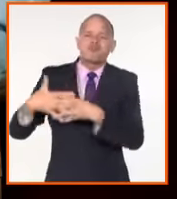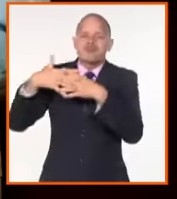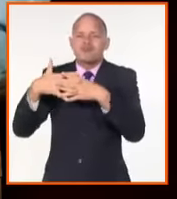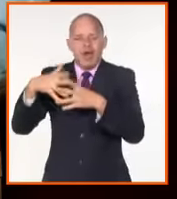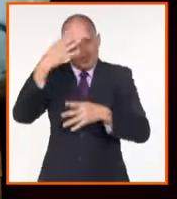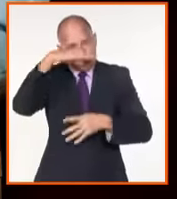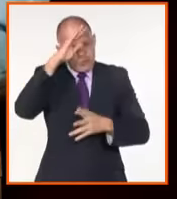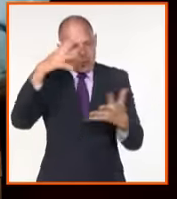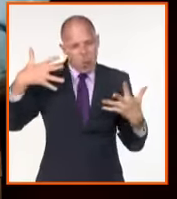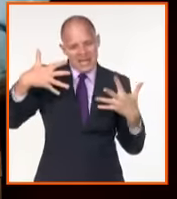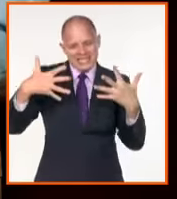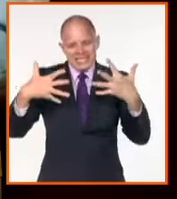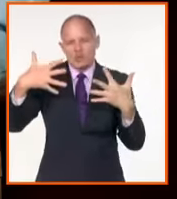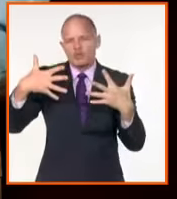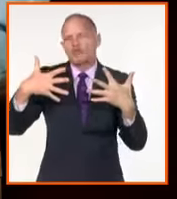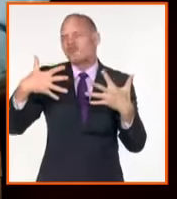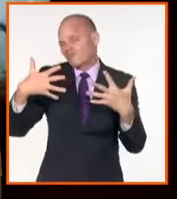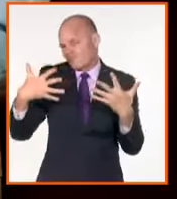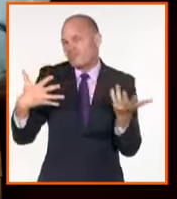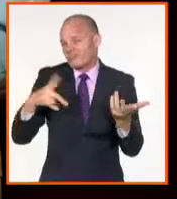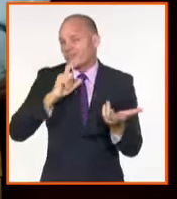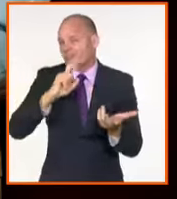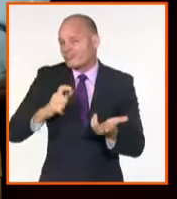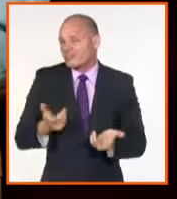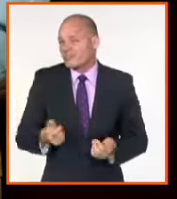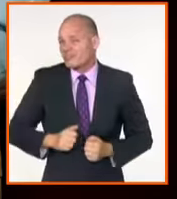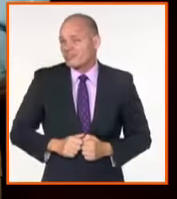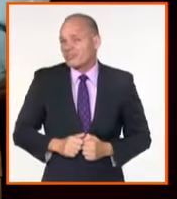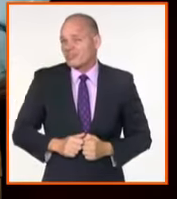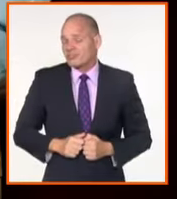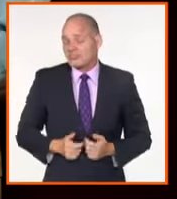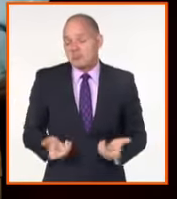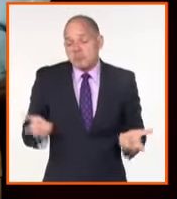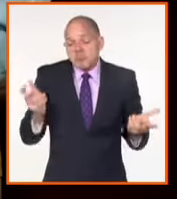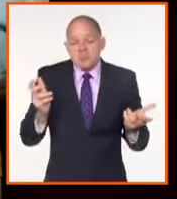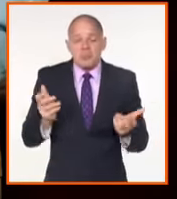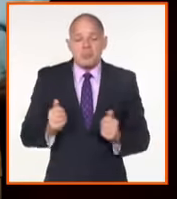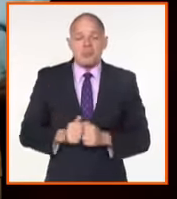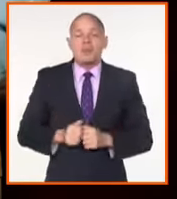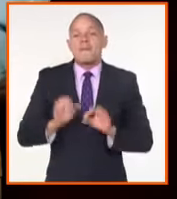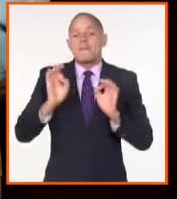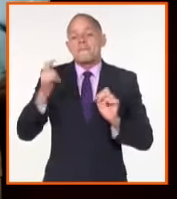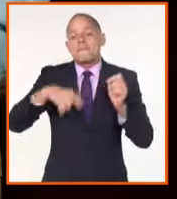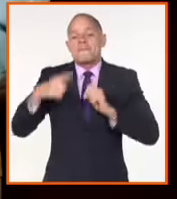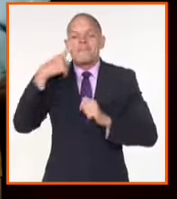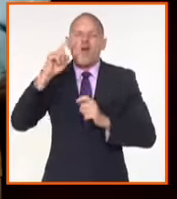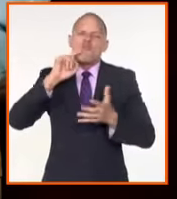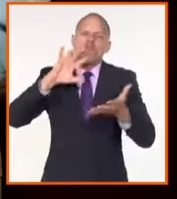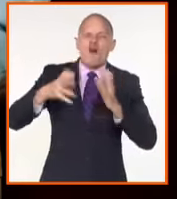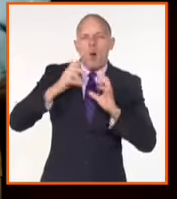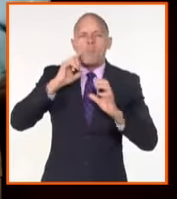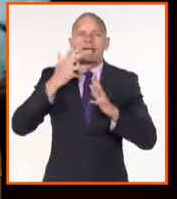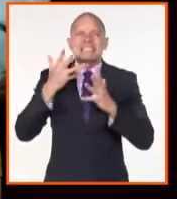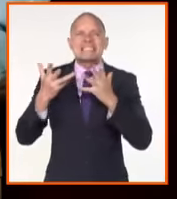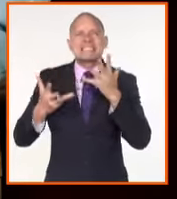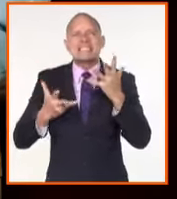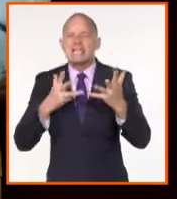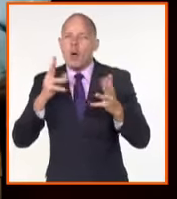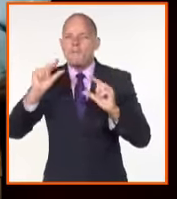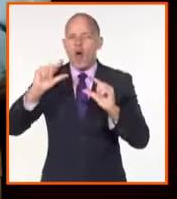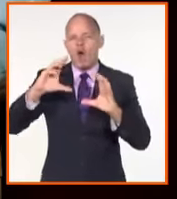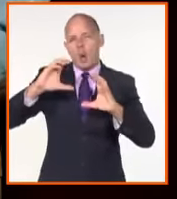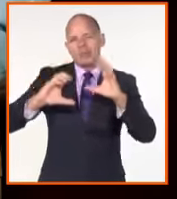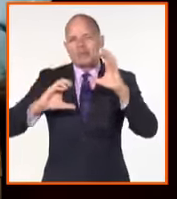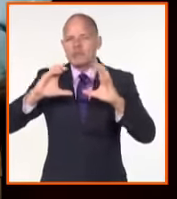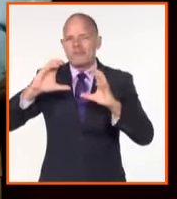son relaciones con una asimetría tremenda, y donde